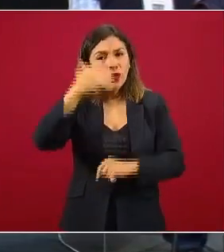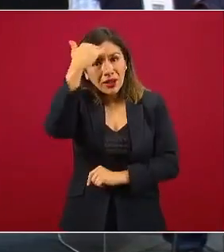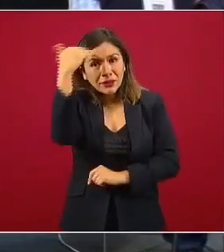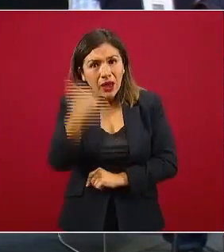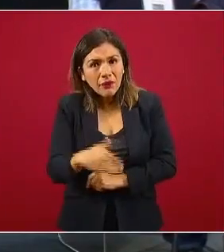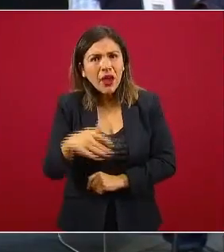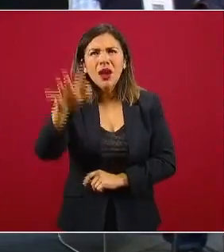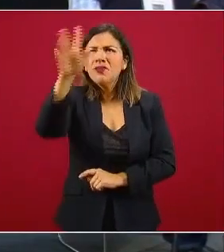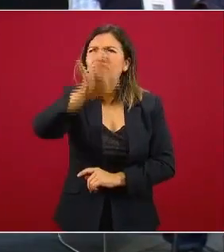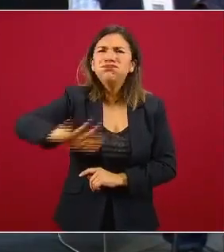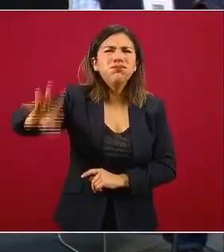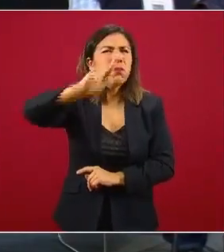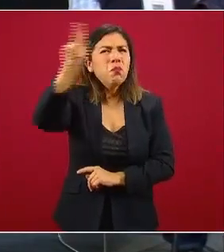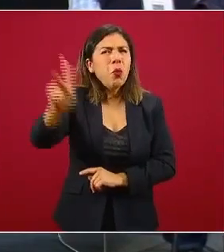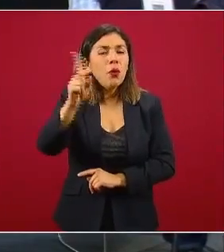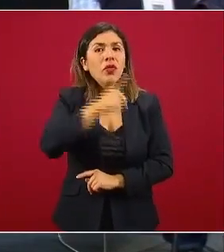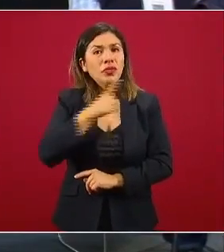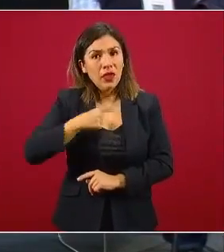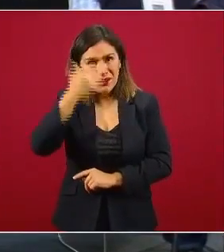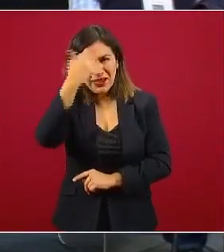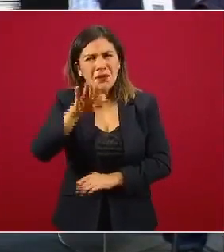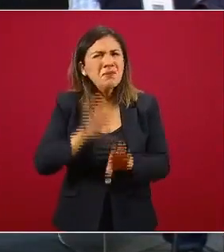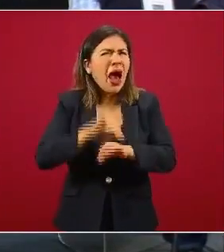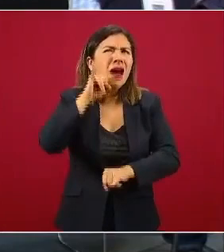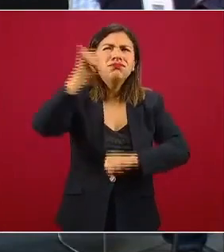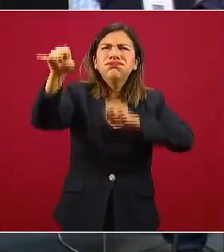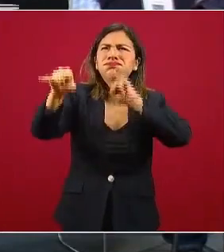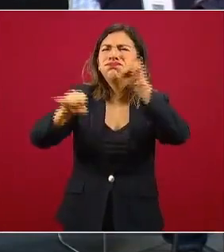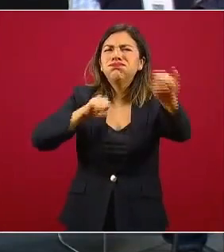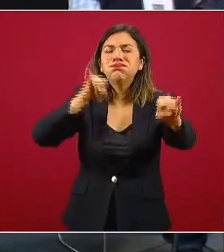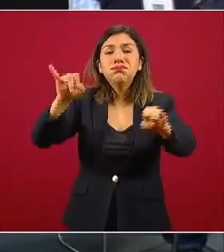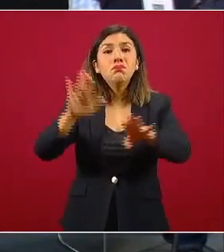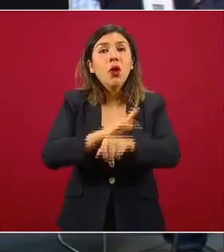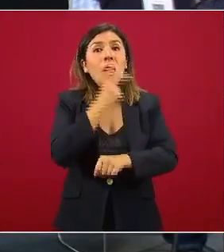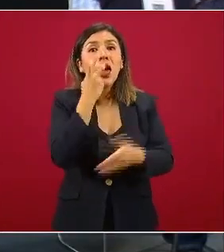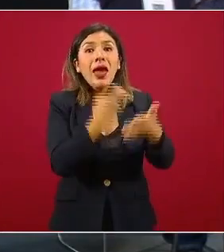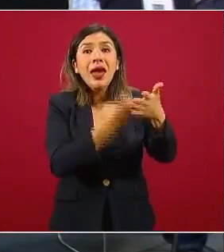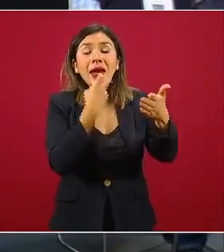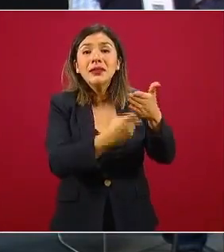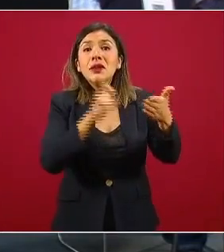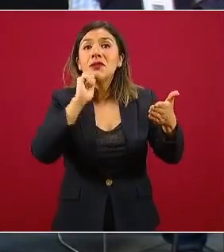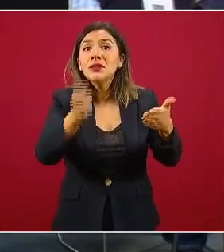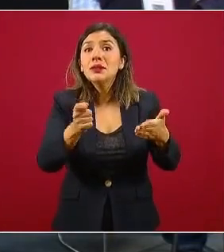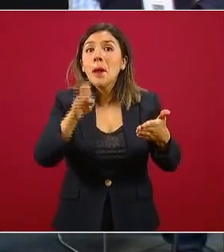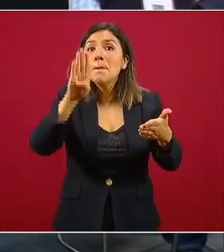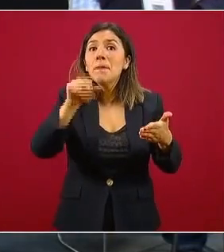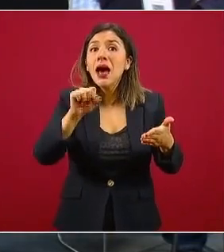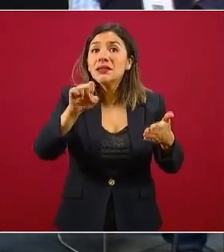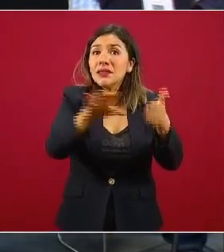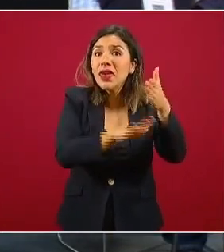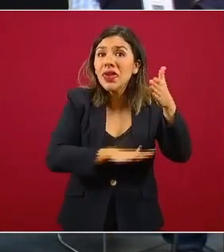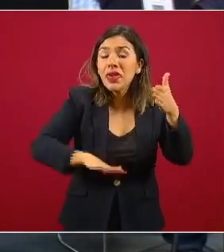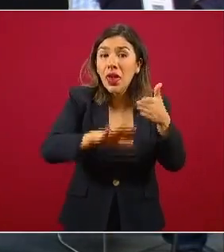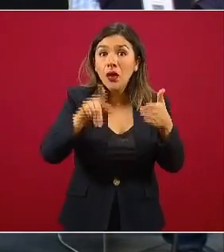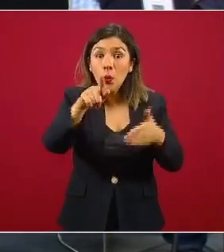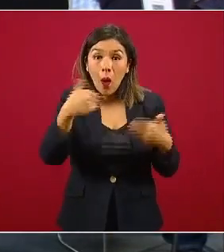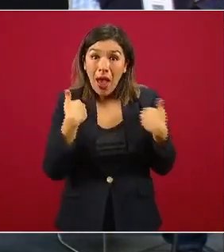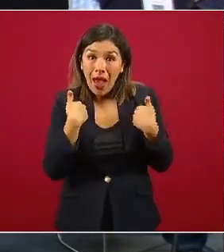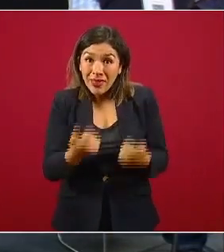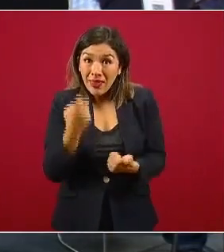los pobladores, a todos los rincones, porque esto es la base. El que logre entender